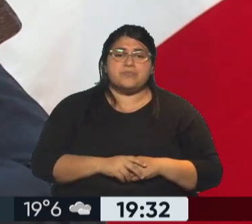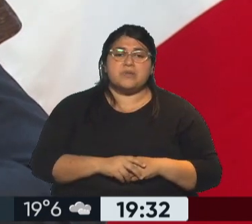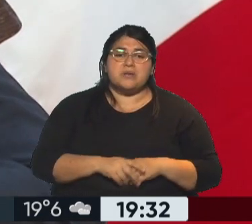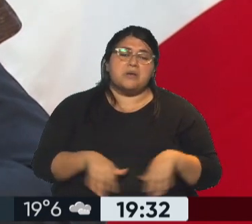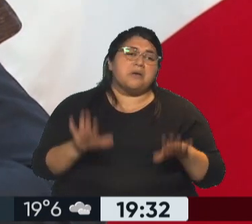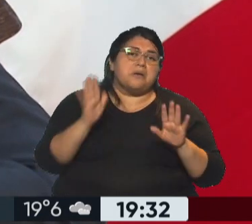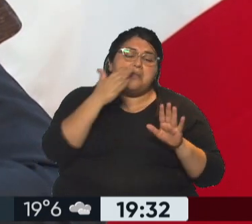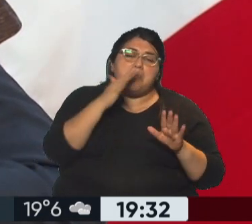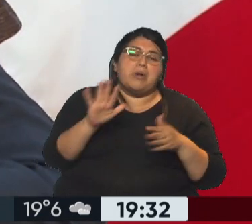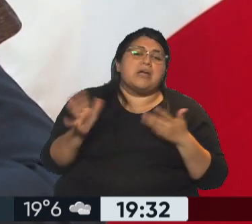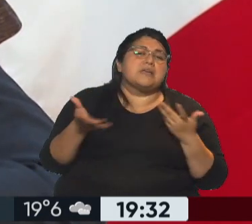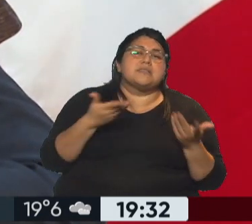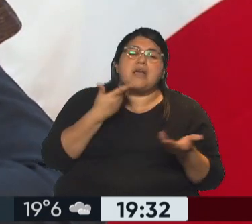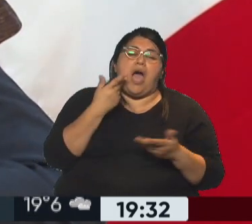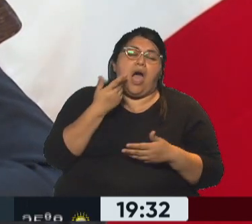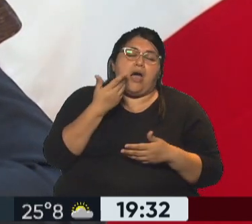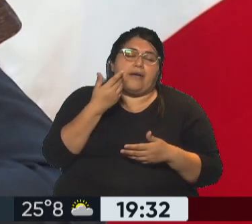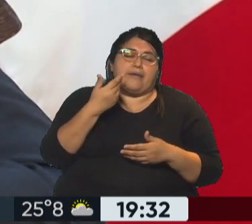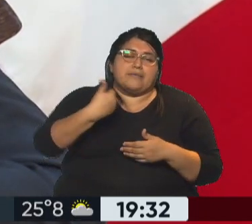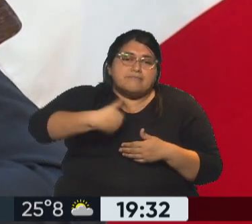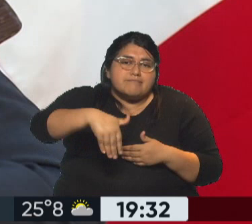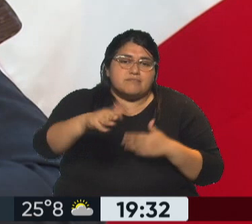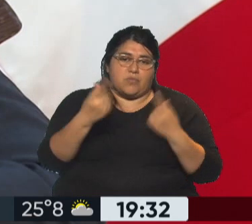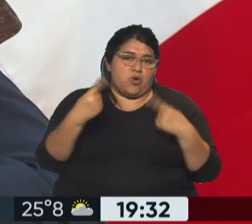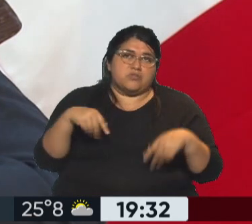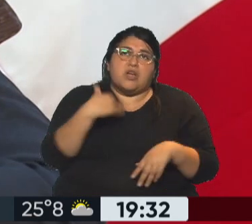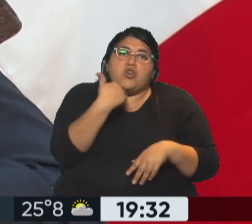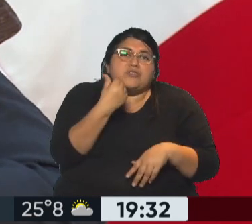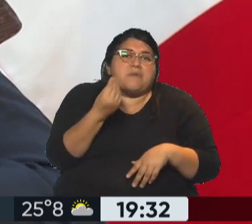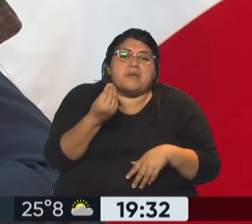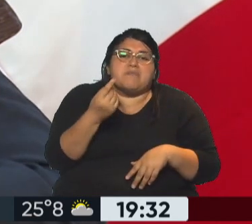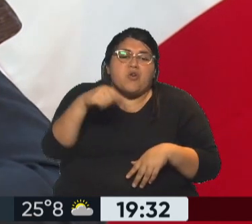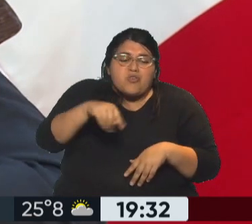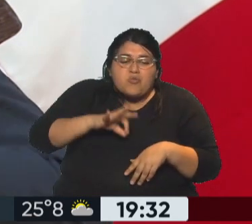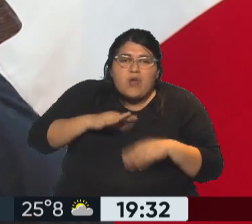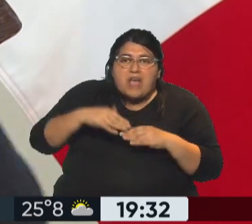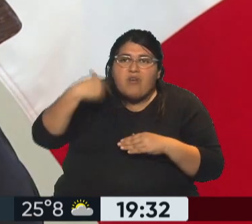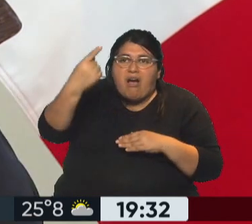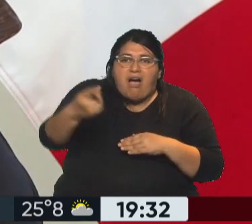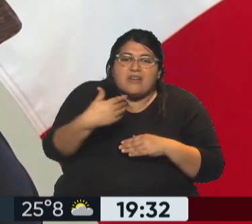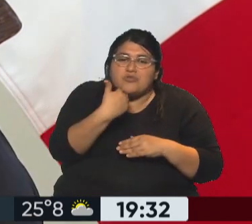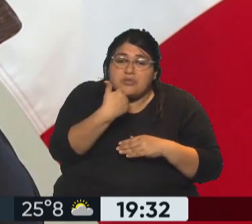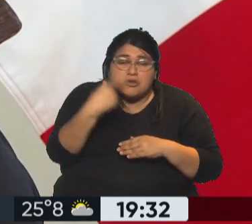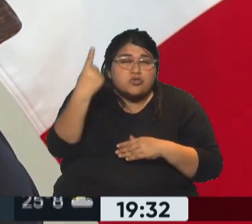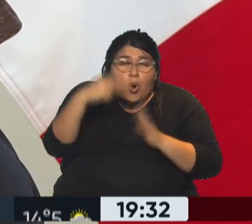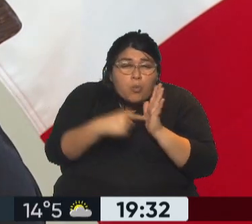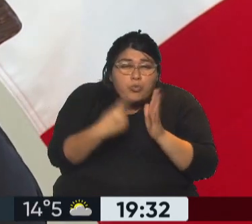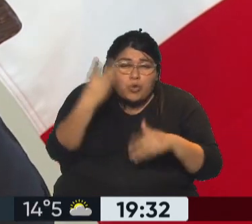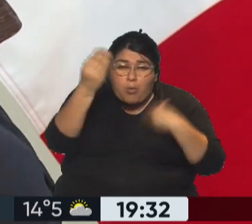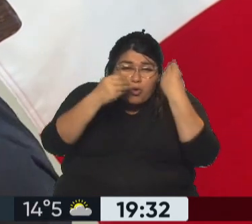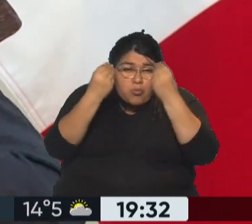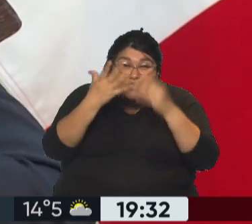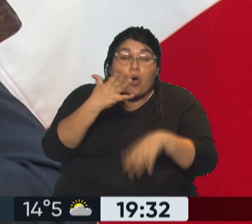Después el resto son todas especulaciones. Falta un año y no sabemos qué va a pasar de acá dentro de un año. Yo tengo una preocupación,